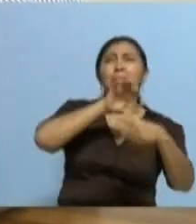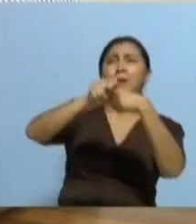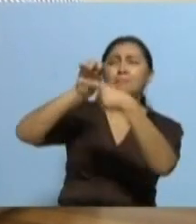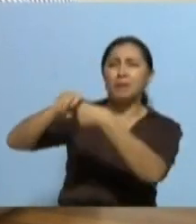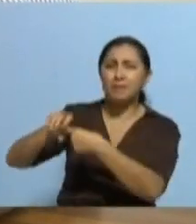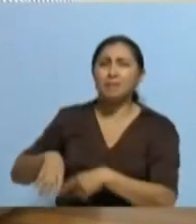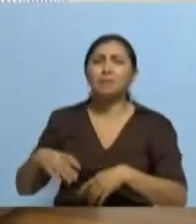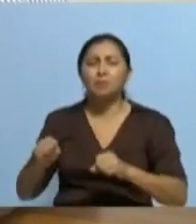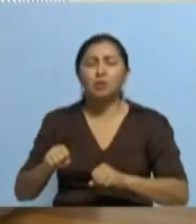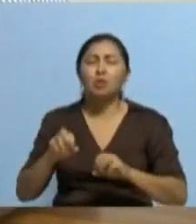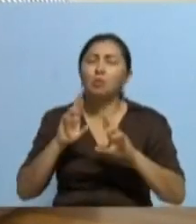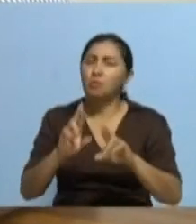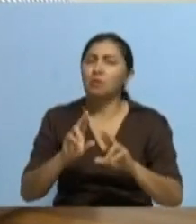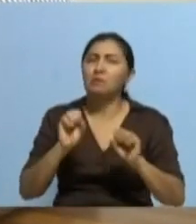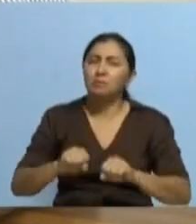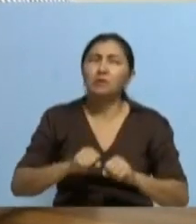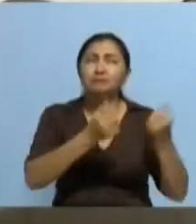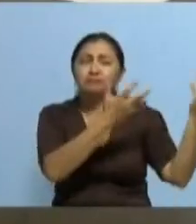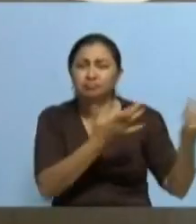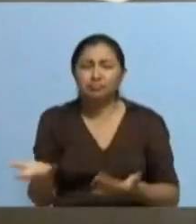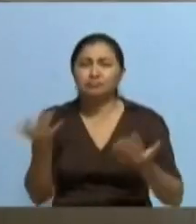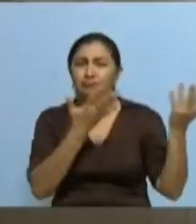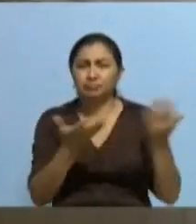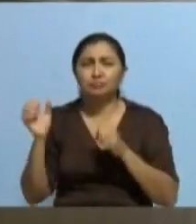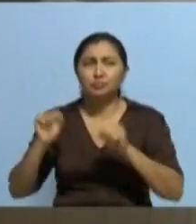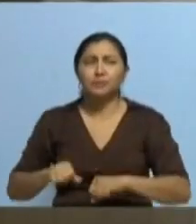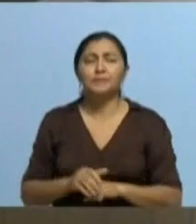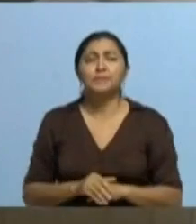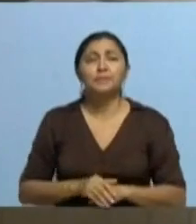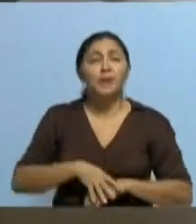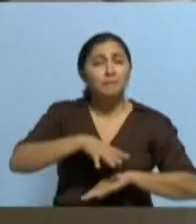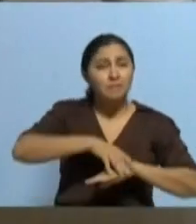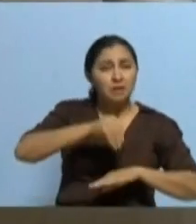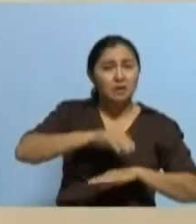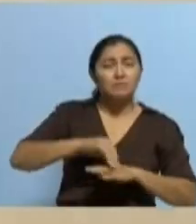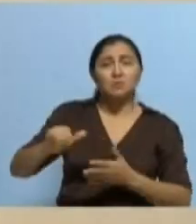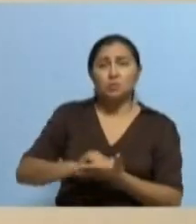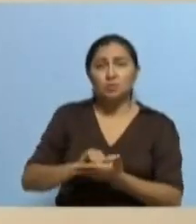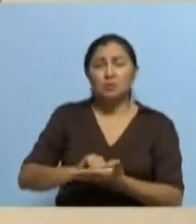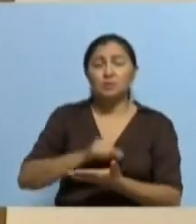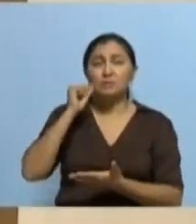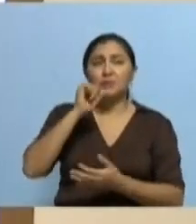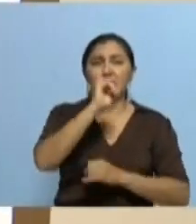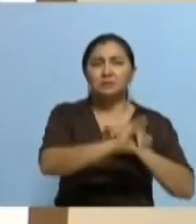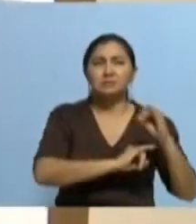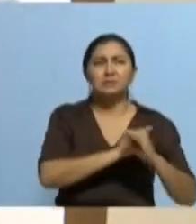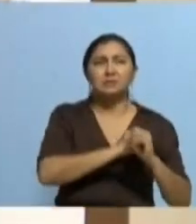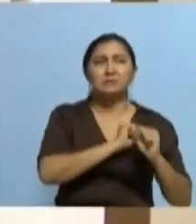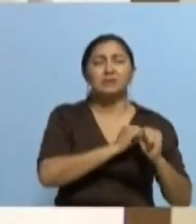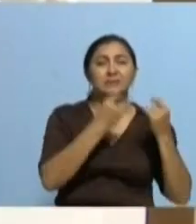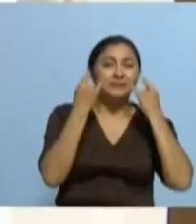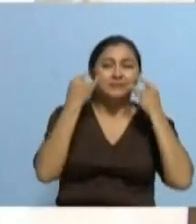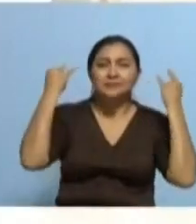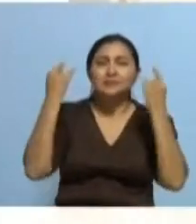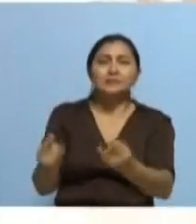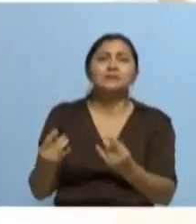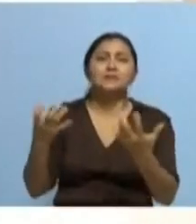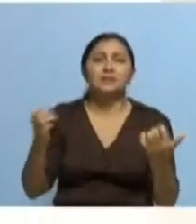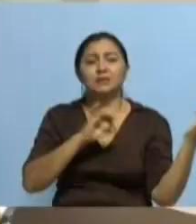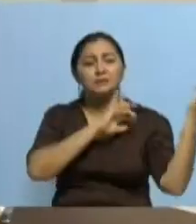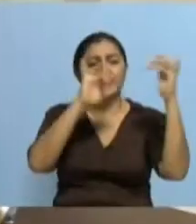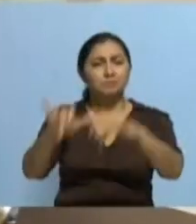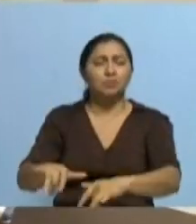tener una muy buena ocupación también este año. Miami y Nueva York son las ciudades internacionales que más muestran interés en venir a la